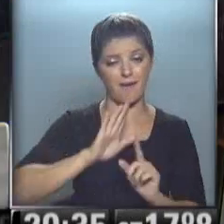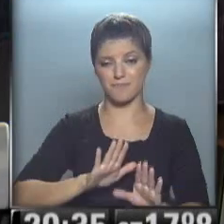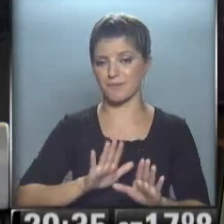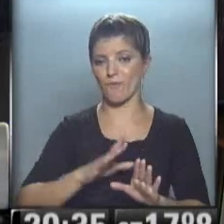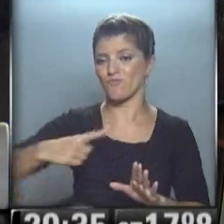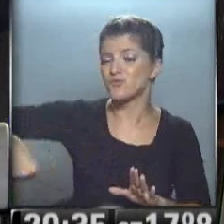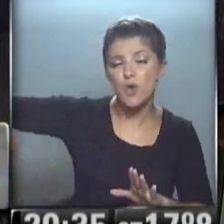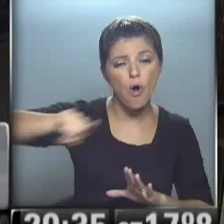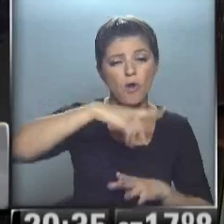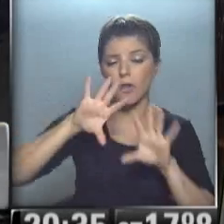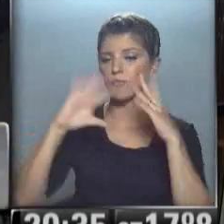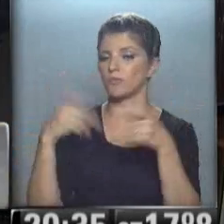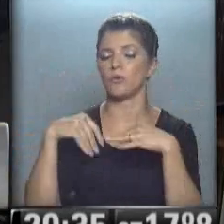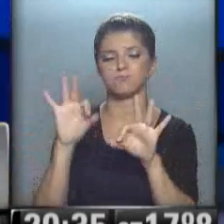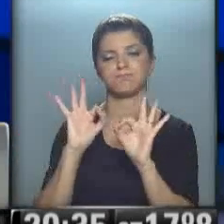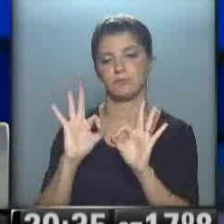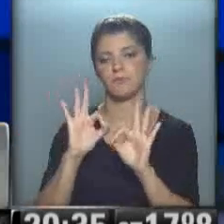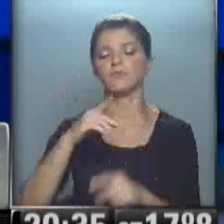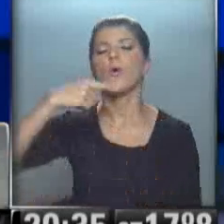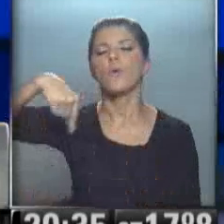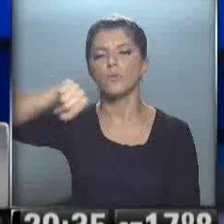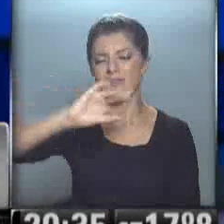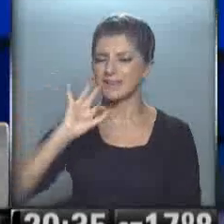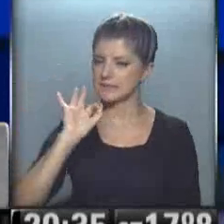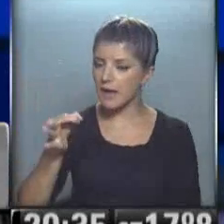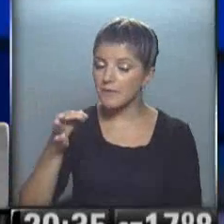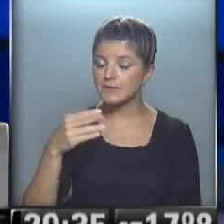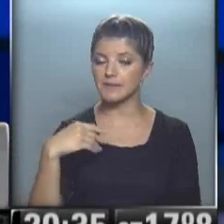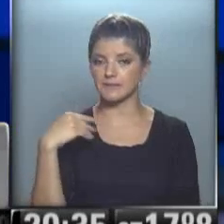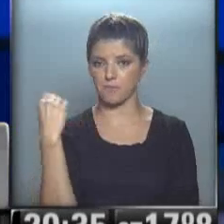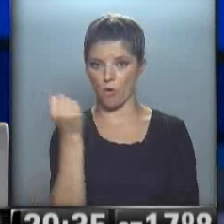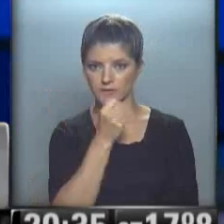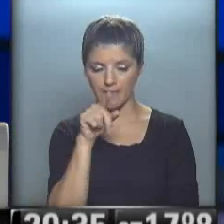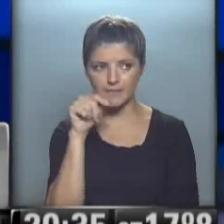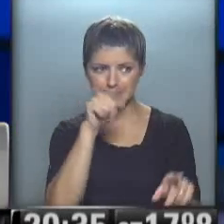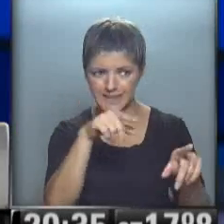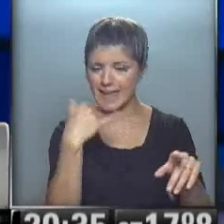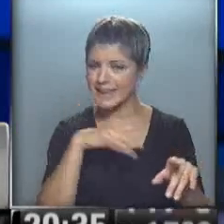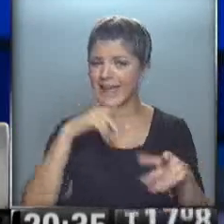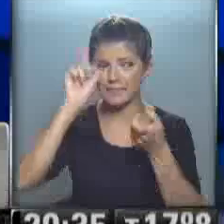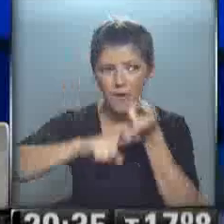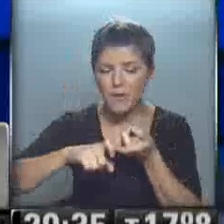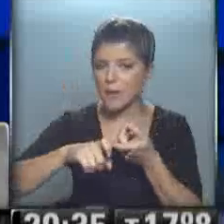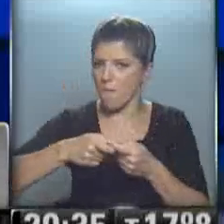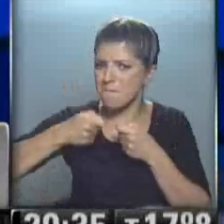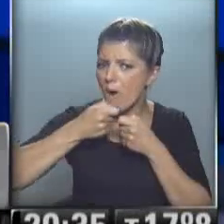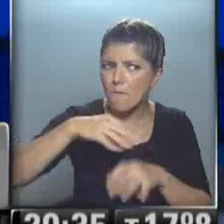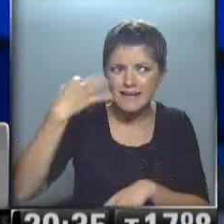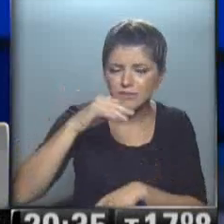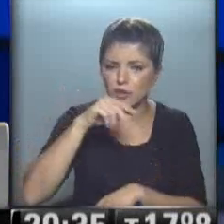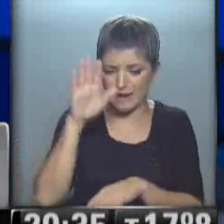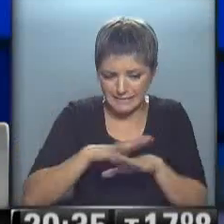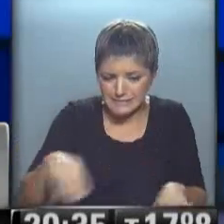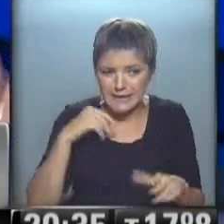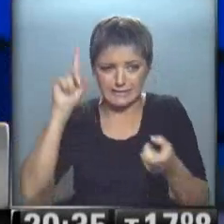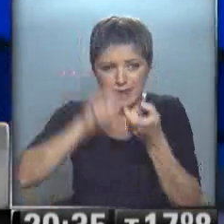el mundo. Ustedes saben que es muy impactante la cantidad de matrimonios forzados a los que las niñas son obligadas, cada